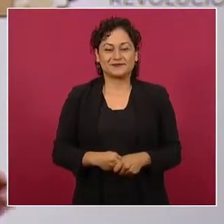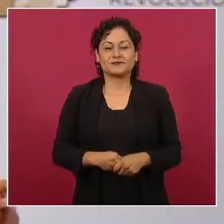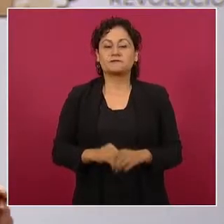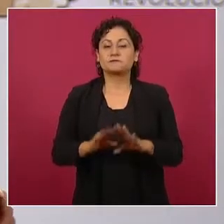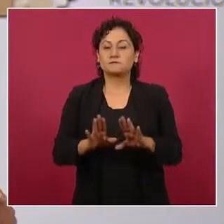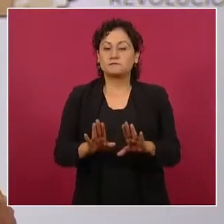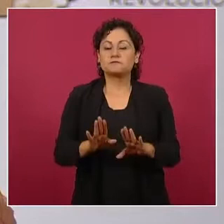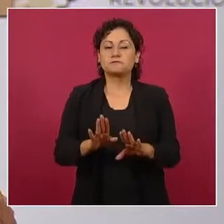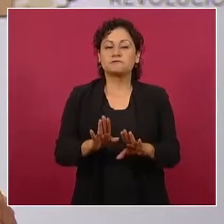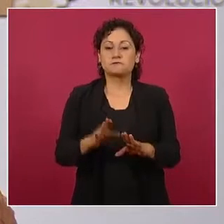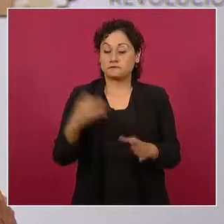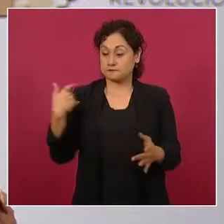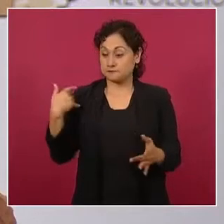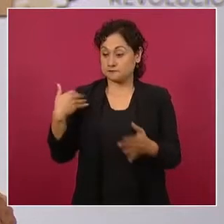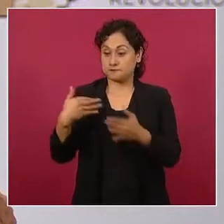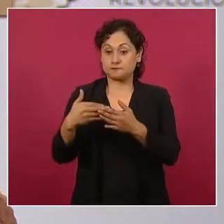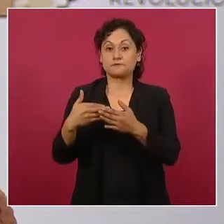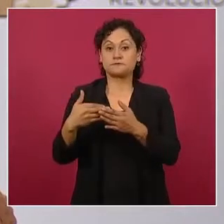concluimos este